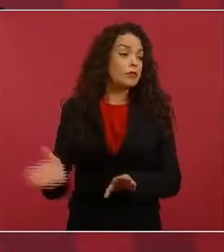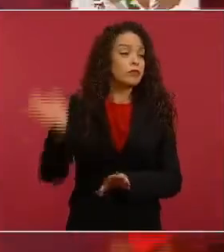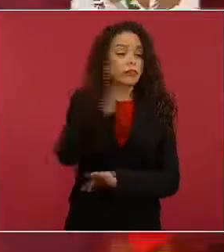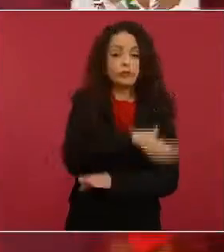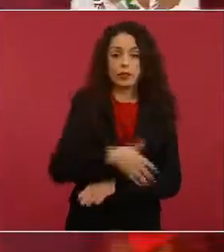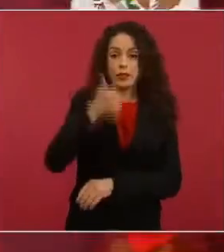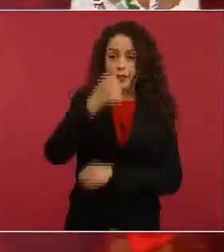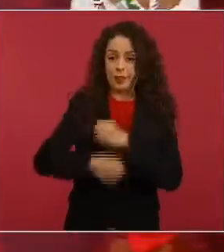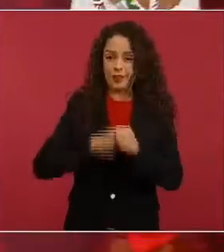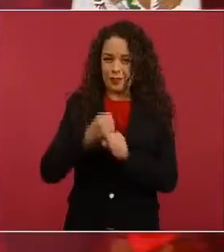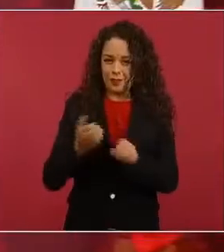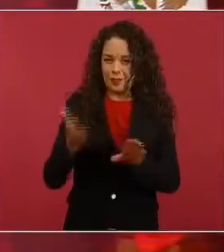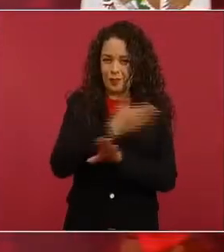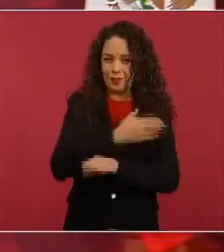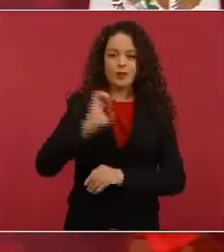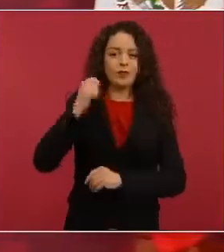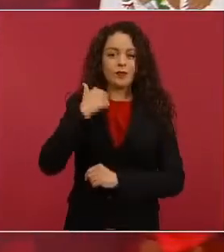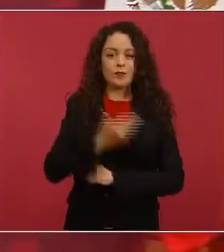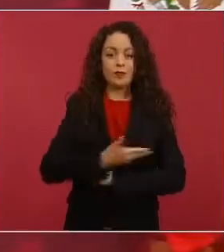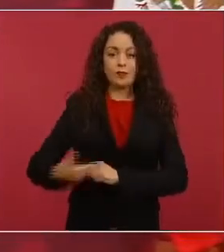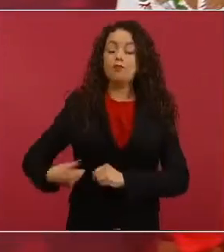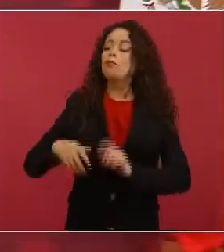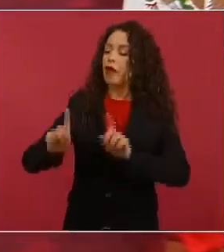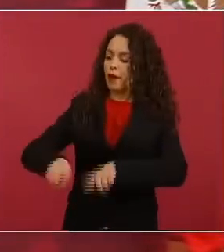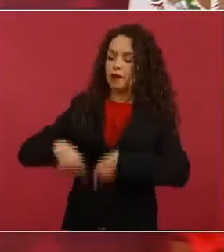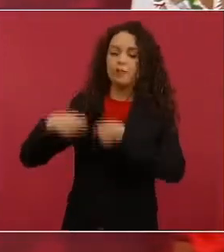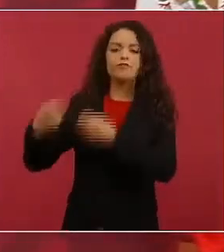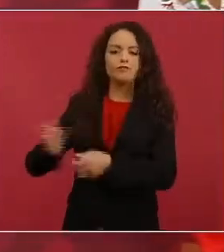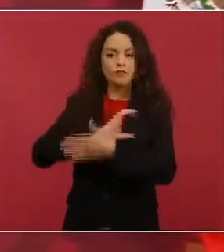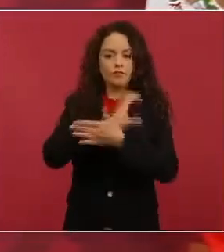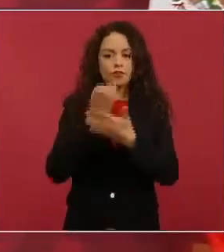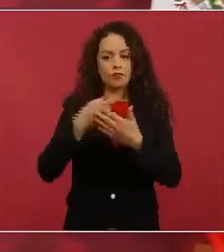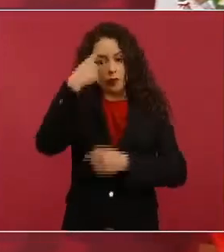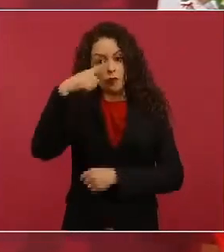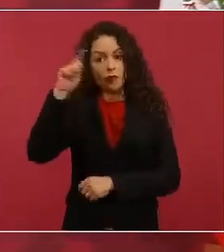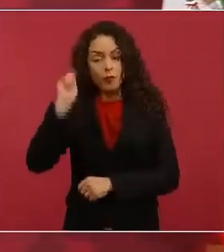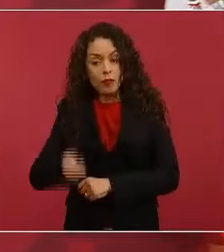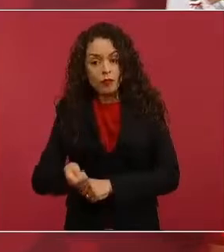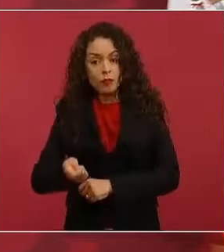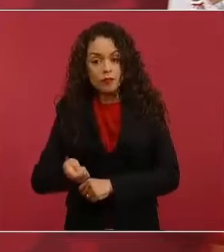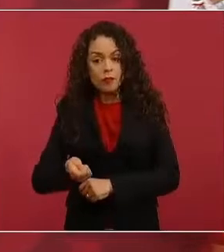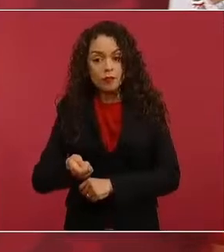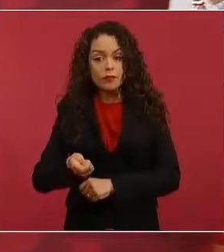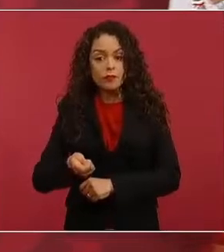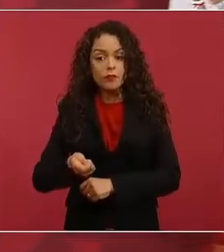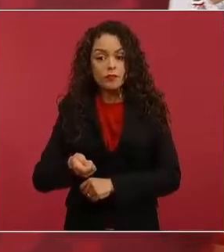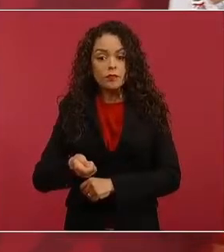les otorgaron la concesión para explotar